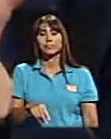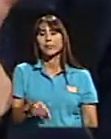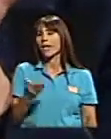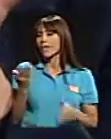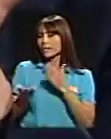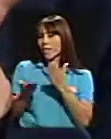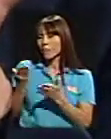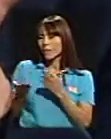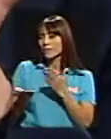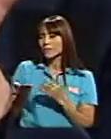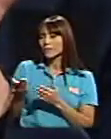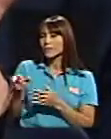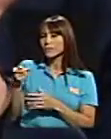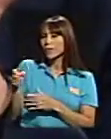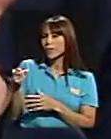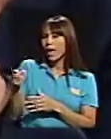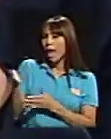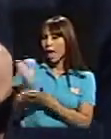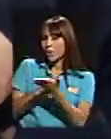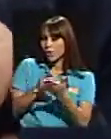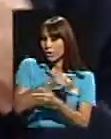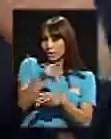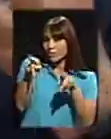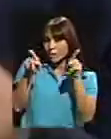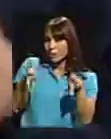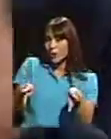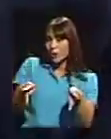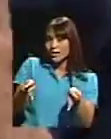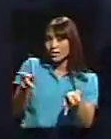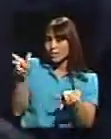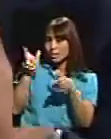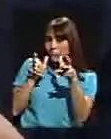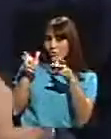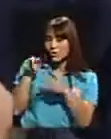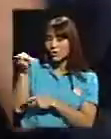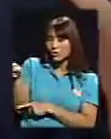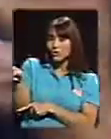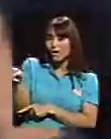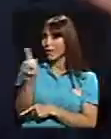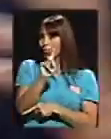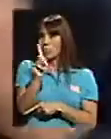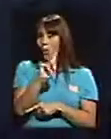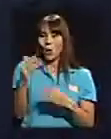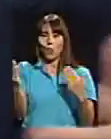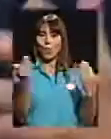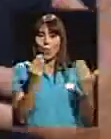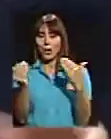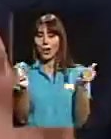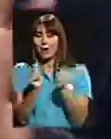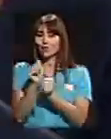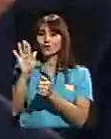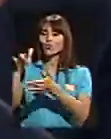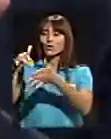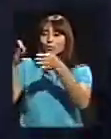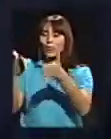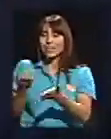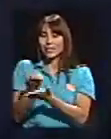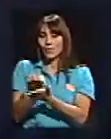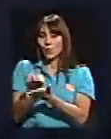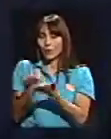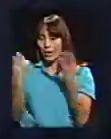algunas de las amigas y amigos que lo están escuchando a usted no son como sus estudiantes de economía que ya tienen una iniciación, de